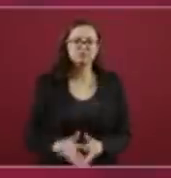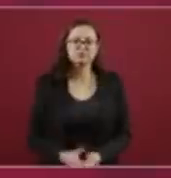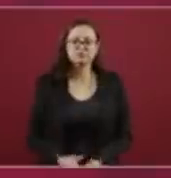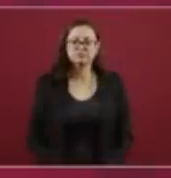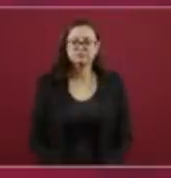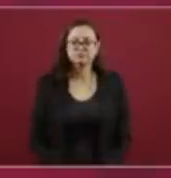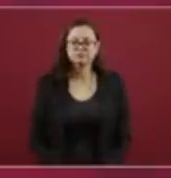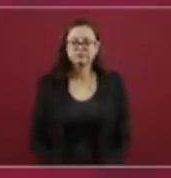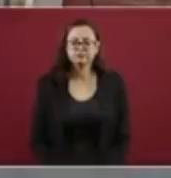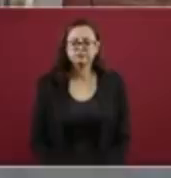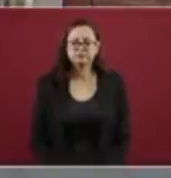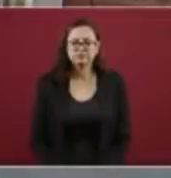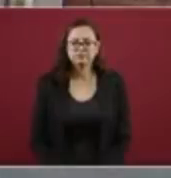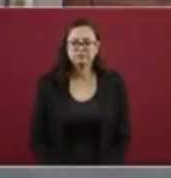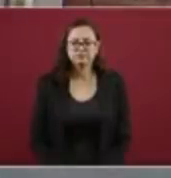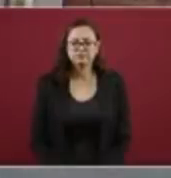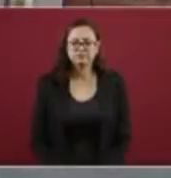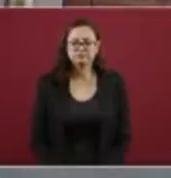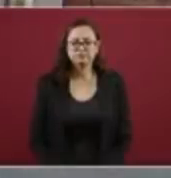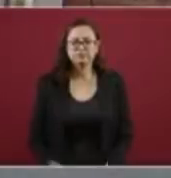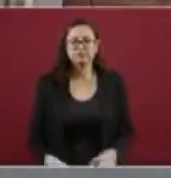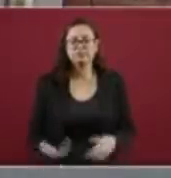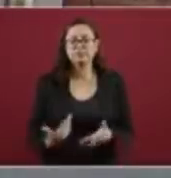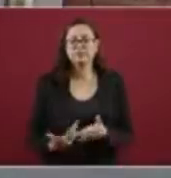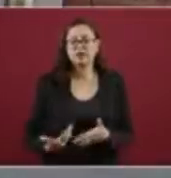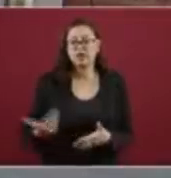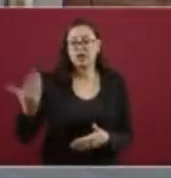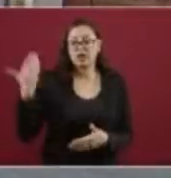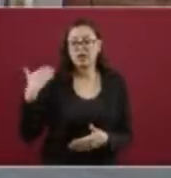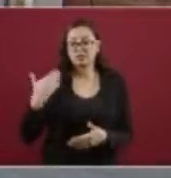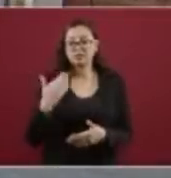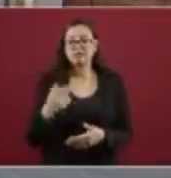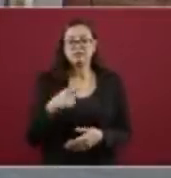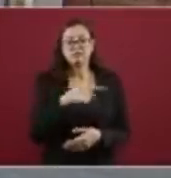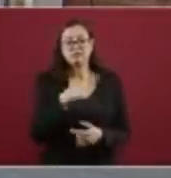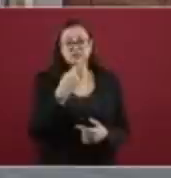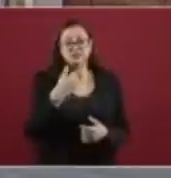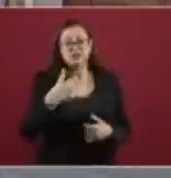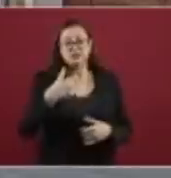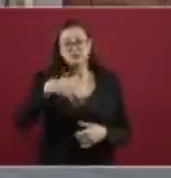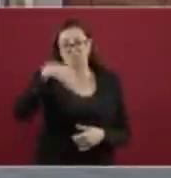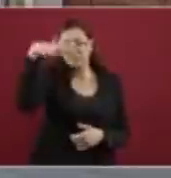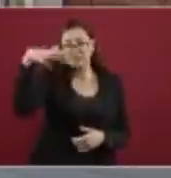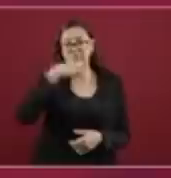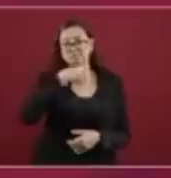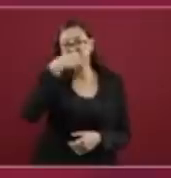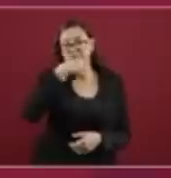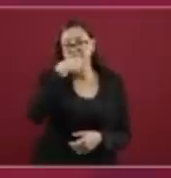Cuando se decidió que los adultos mayores